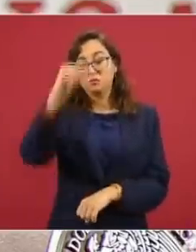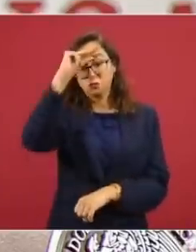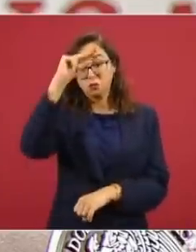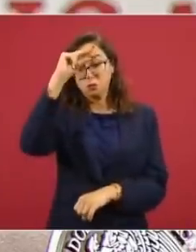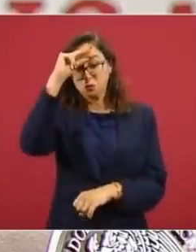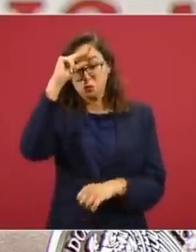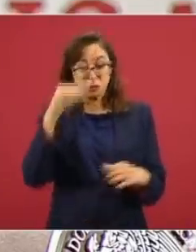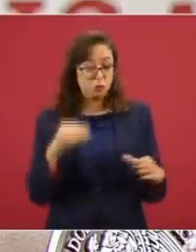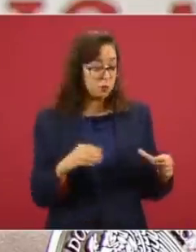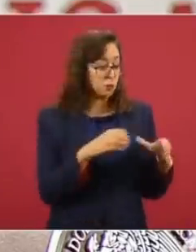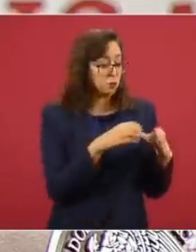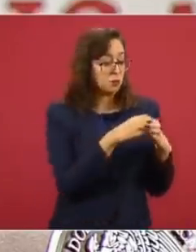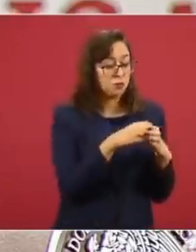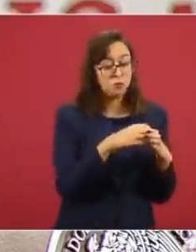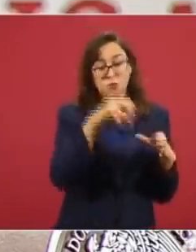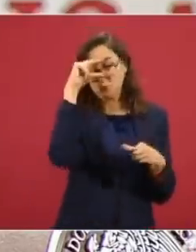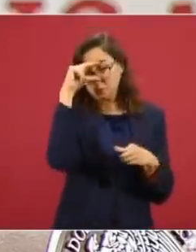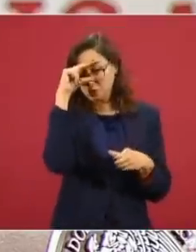casi todos,